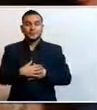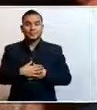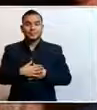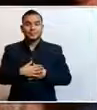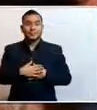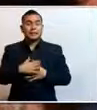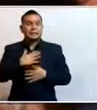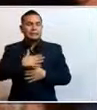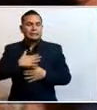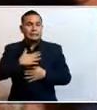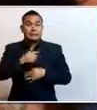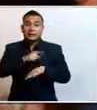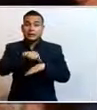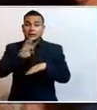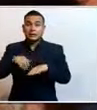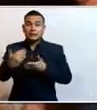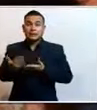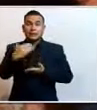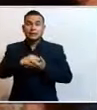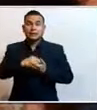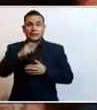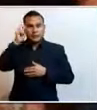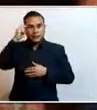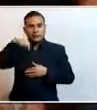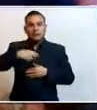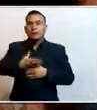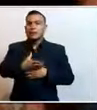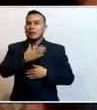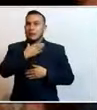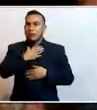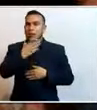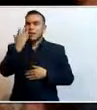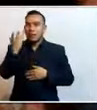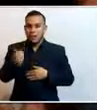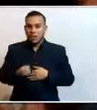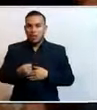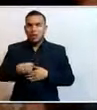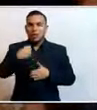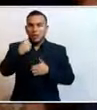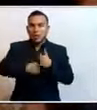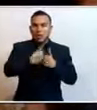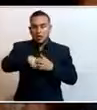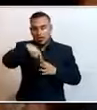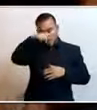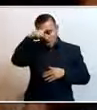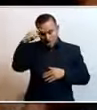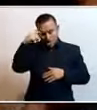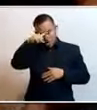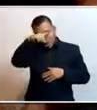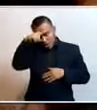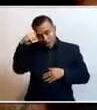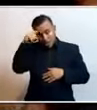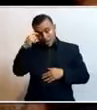Perdón por la espera, pero no son días fáciles, no son días normales.